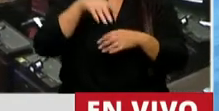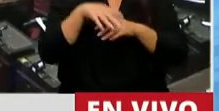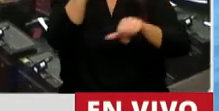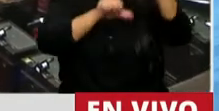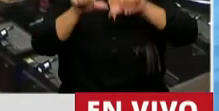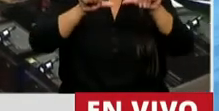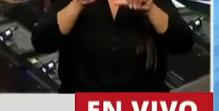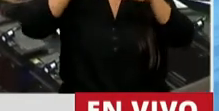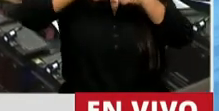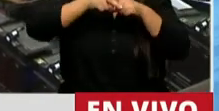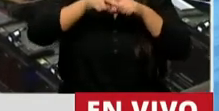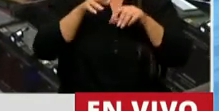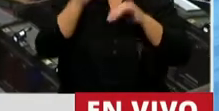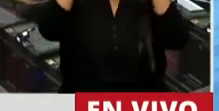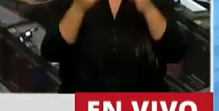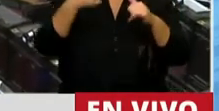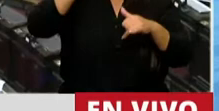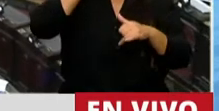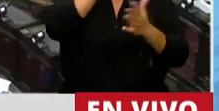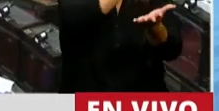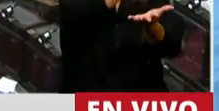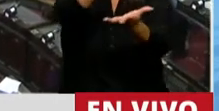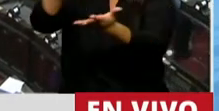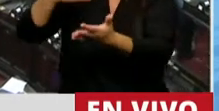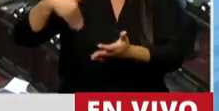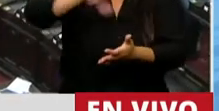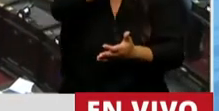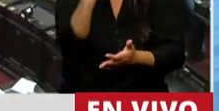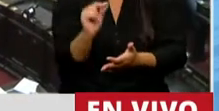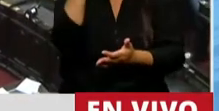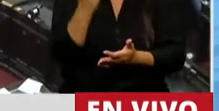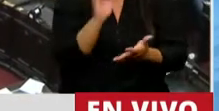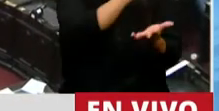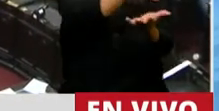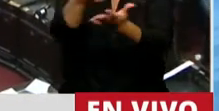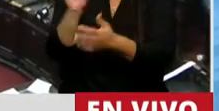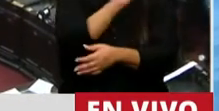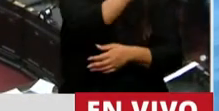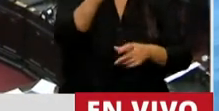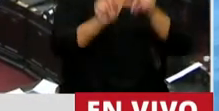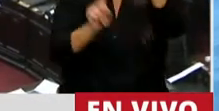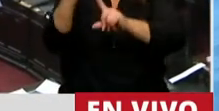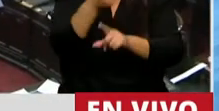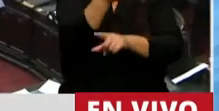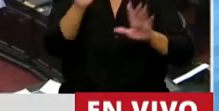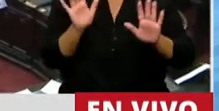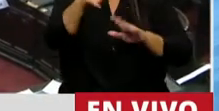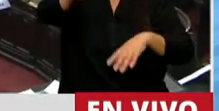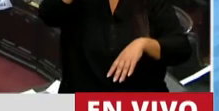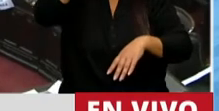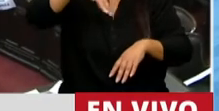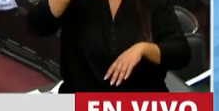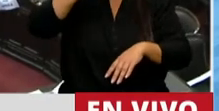ciencia y técnica, tenemos 17 organismos en toda la Argentina. Yo voy a nombrar solo algunos poquitos para que se entienda